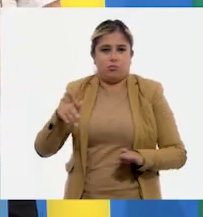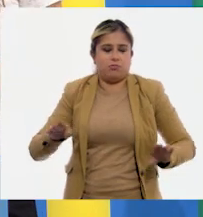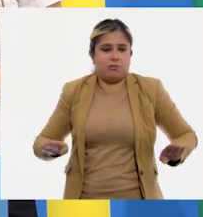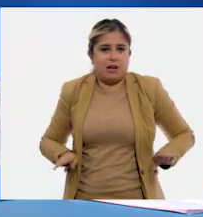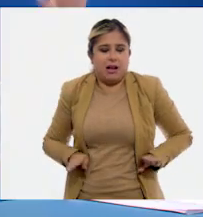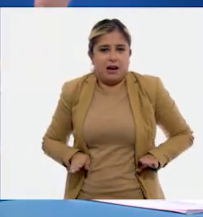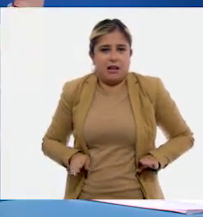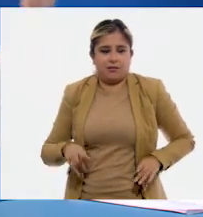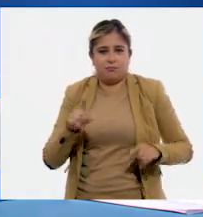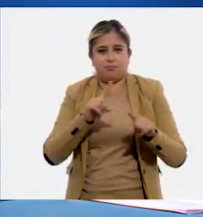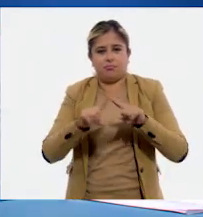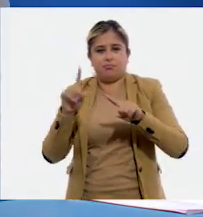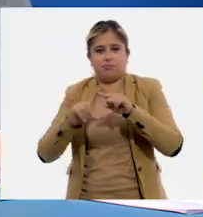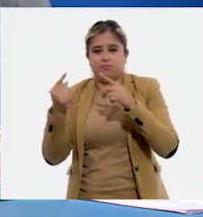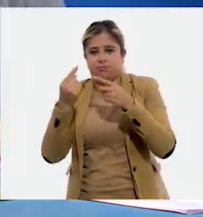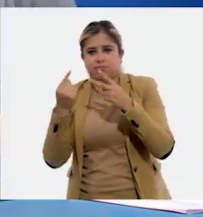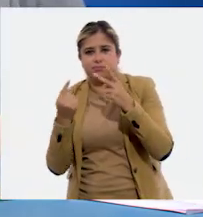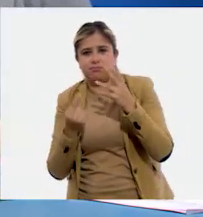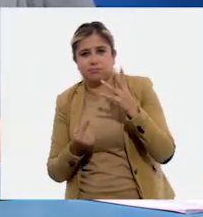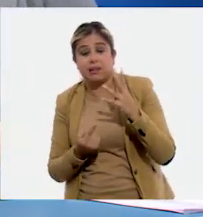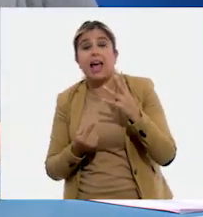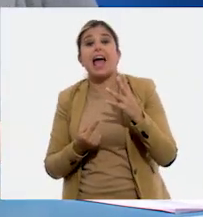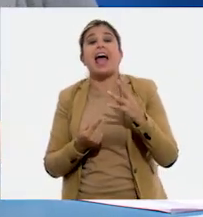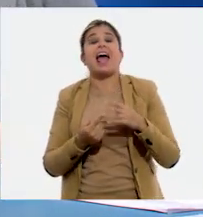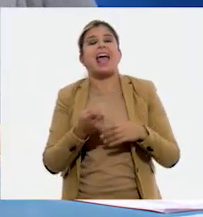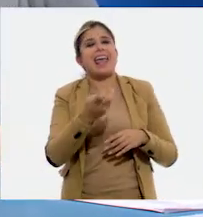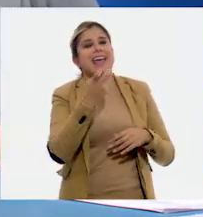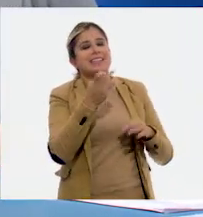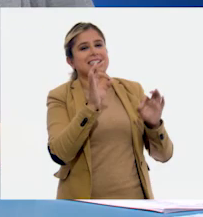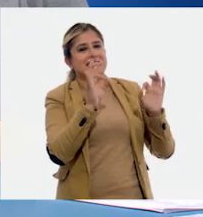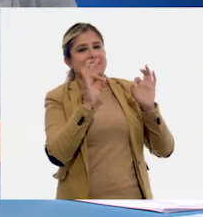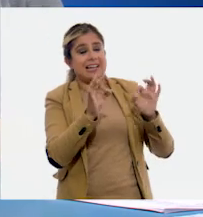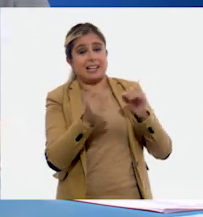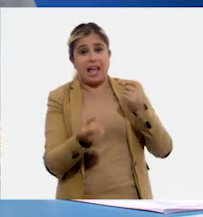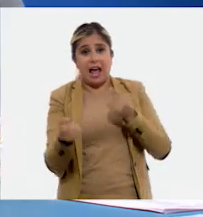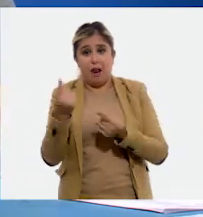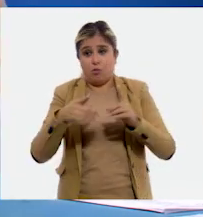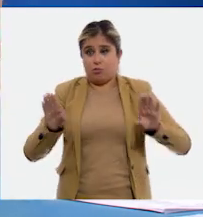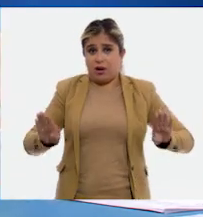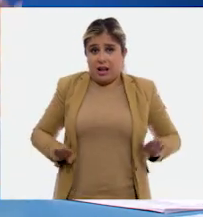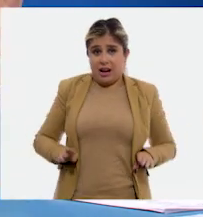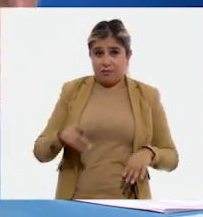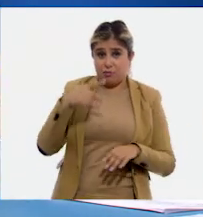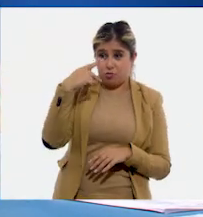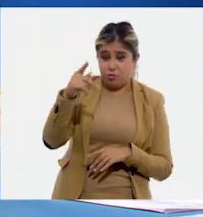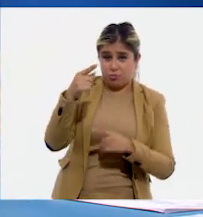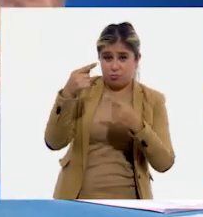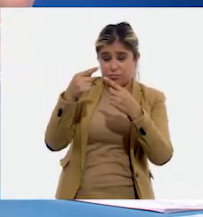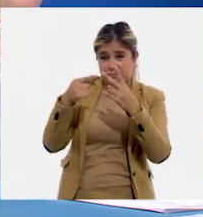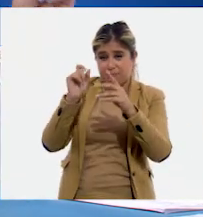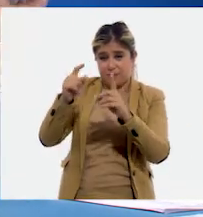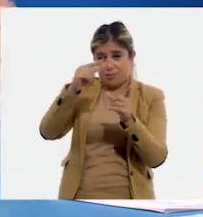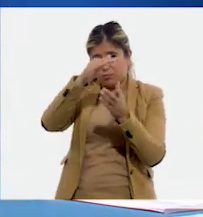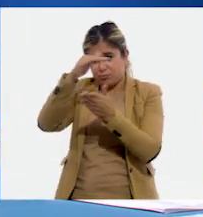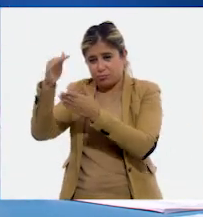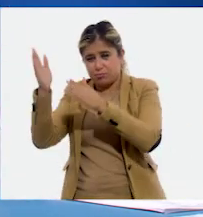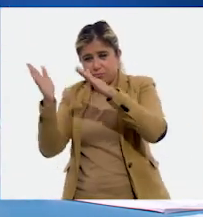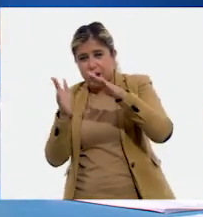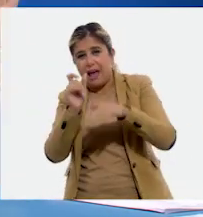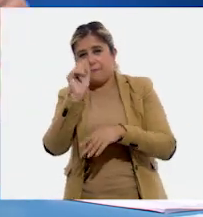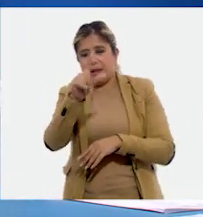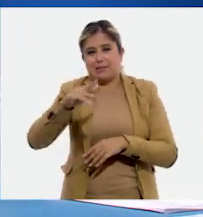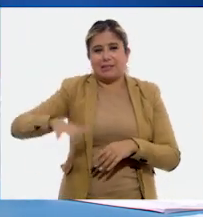romboide. ¡Exacto! Algunas propiedades del romboide son las que ustedes han